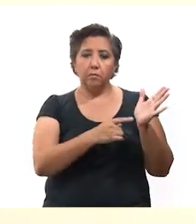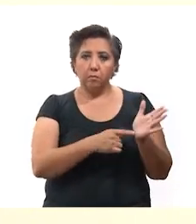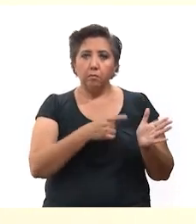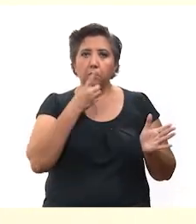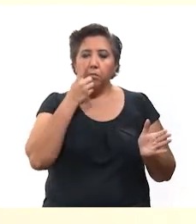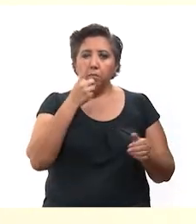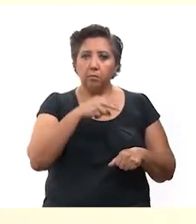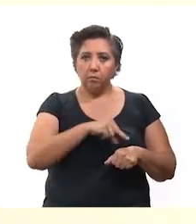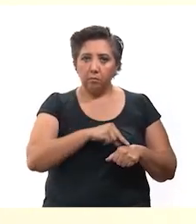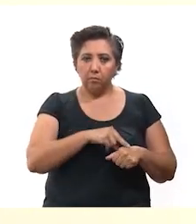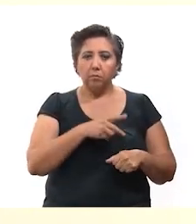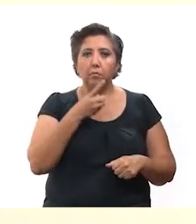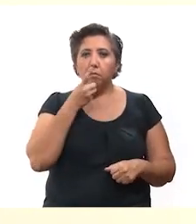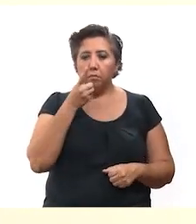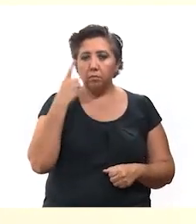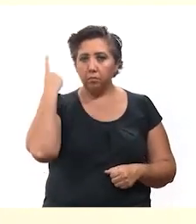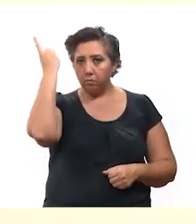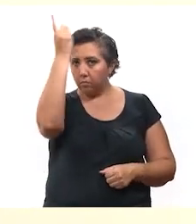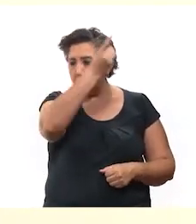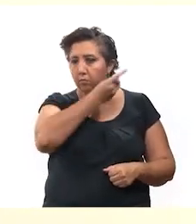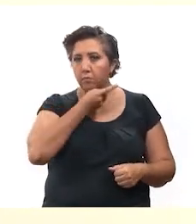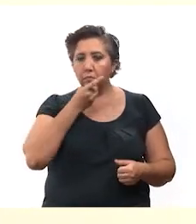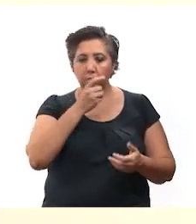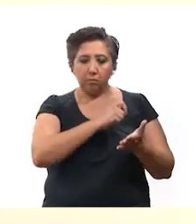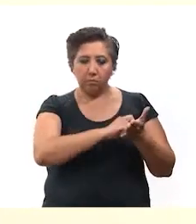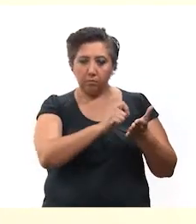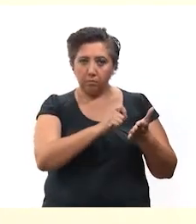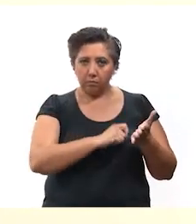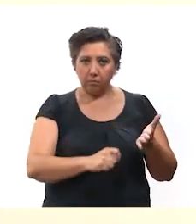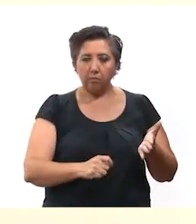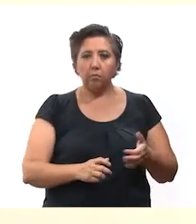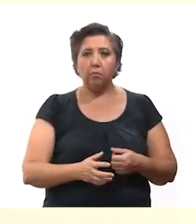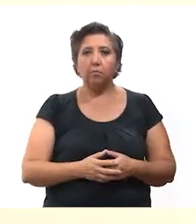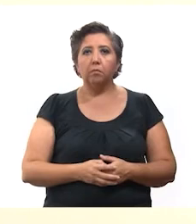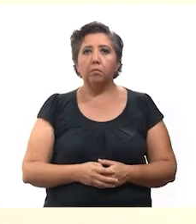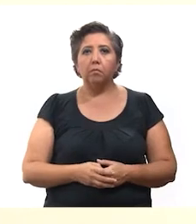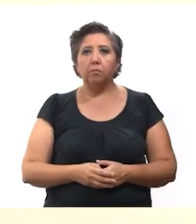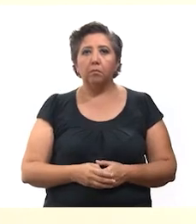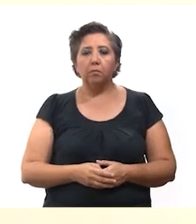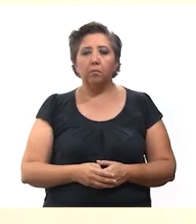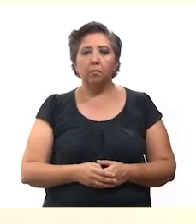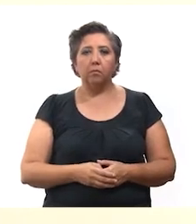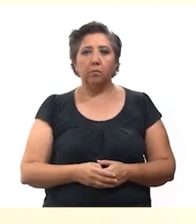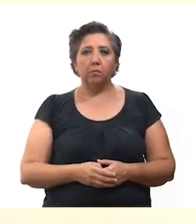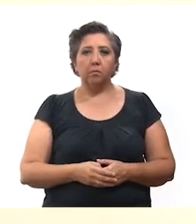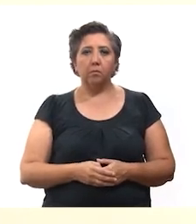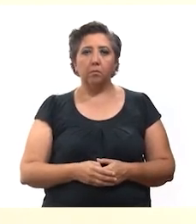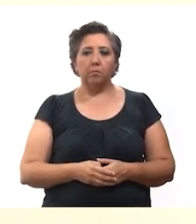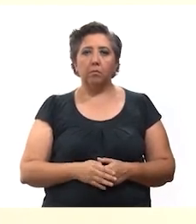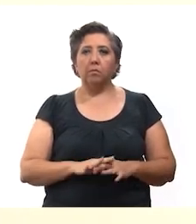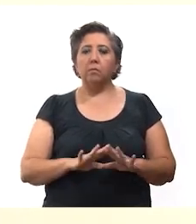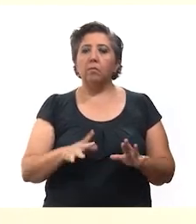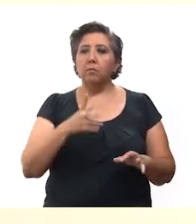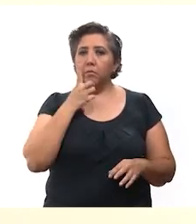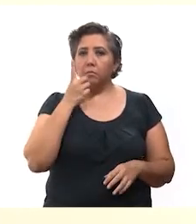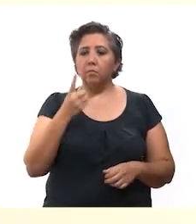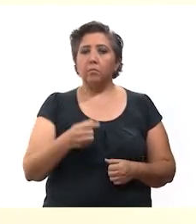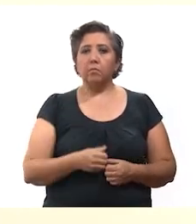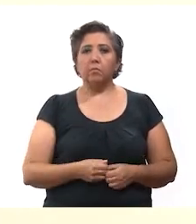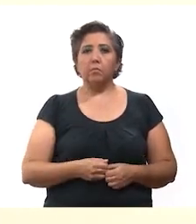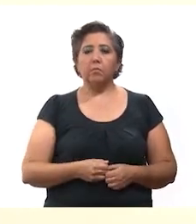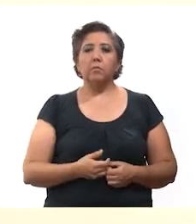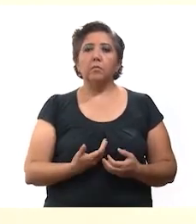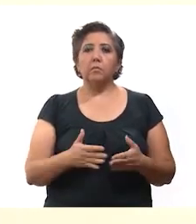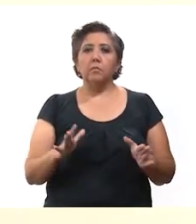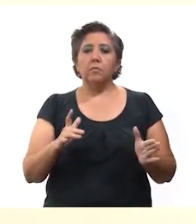ciento y chiltulakale mako soku kohandalo. Letiove setenta y cinco mil ciento setenta y dos juntulul. Beglae, chikpaula, ciento